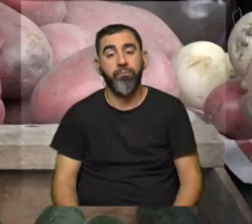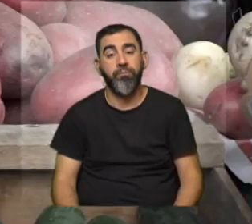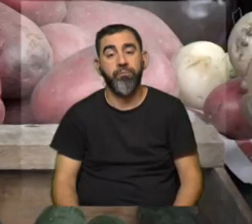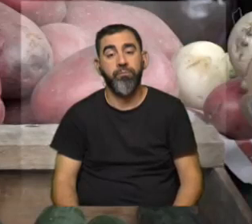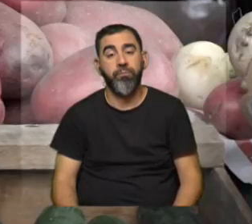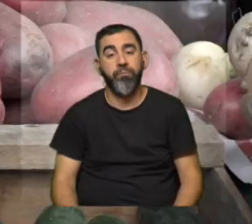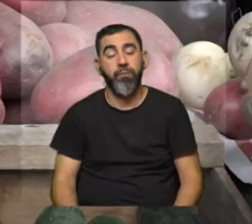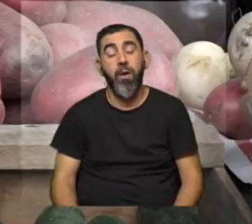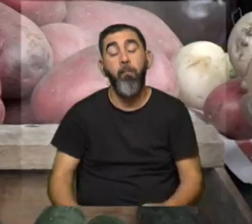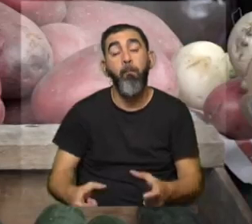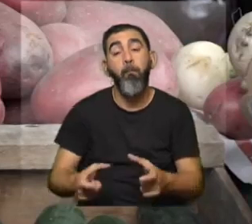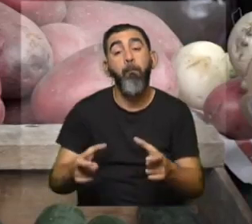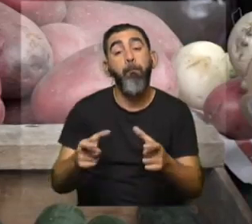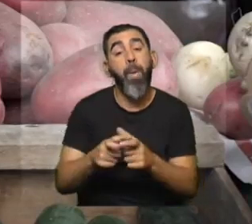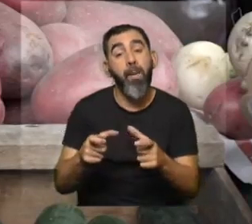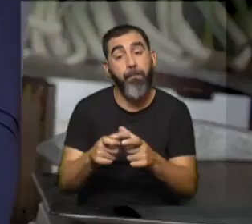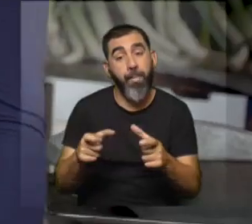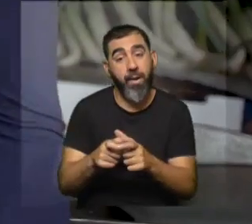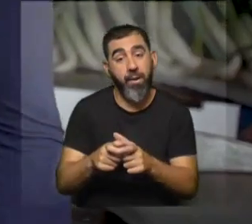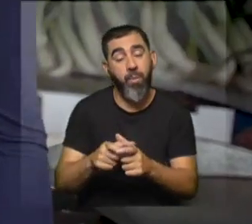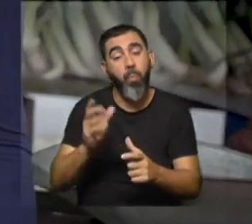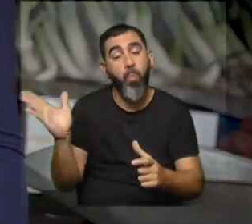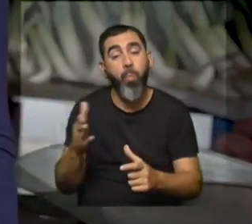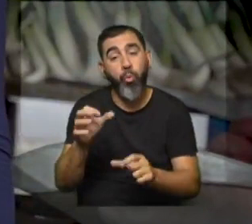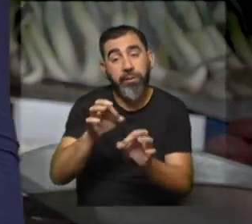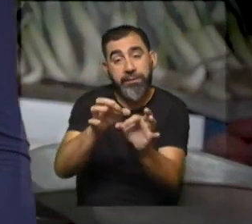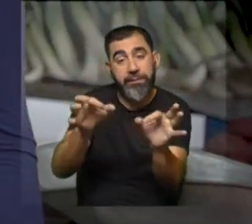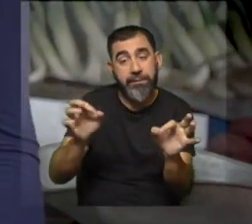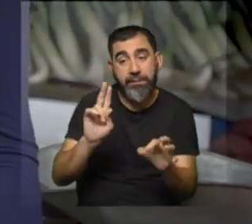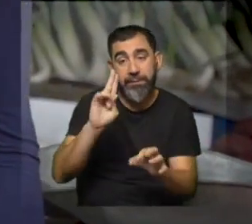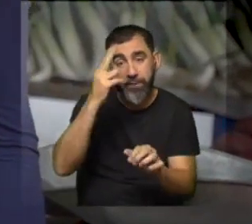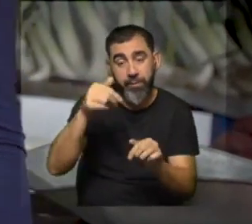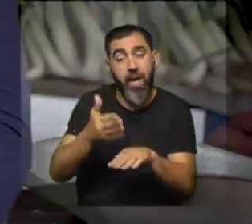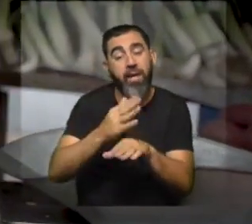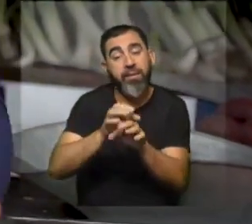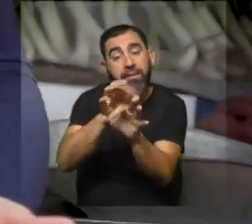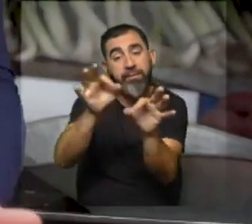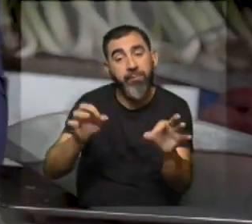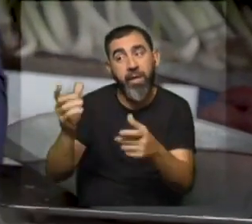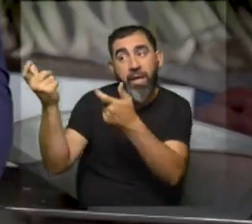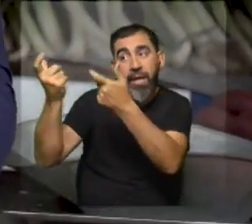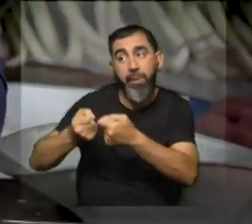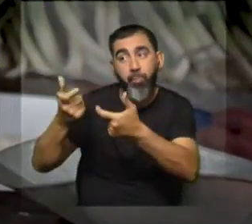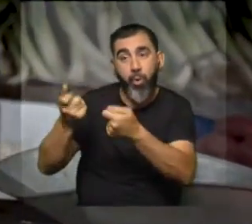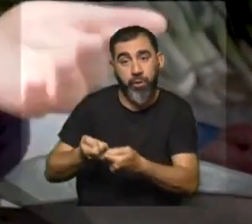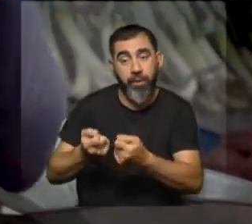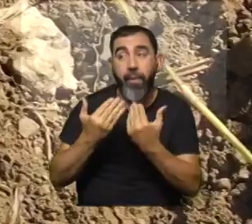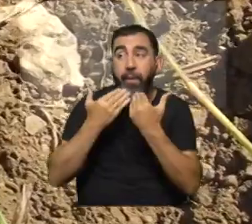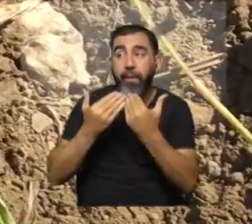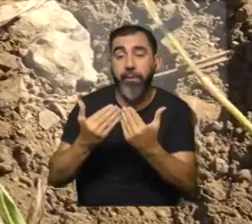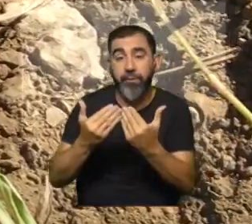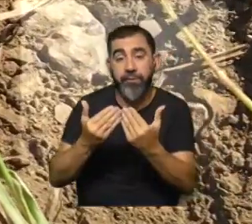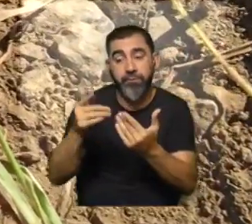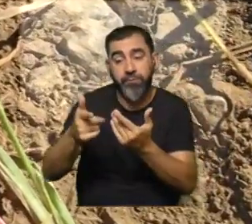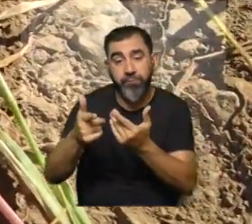En el caso de la papa, hemos logrado producir semilla nacional. Antes la semilla era toda importada y gracias a la introducción